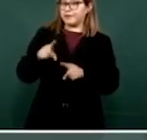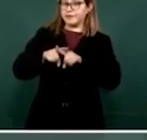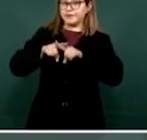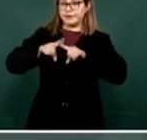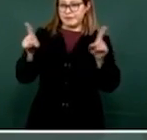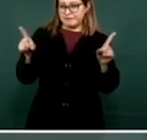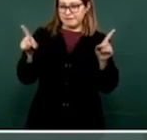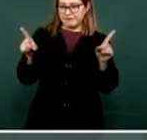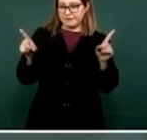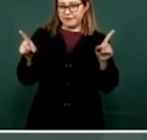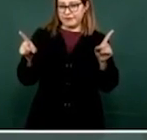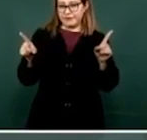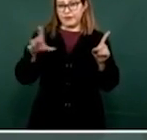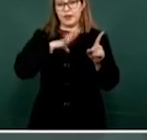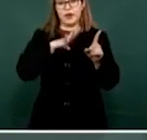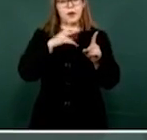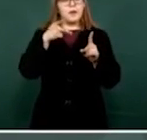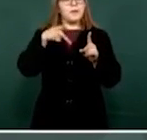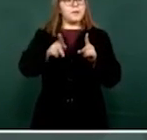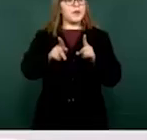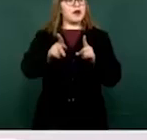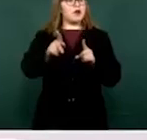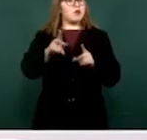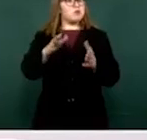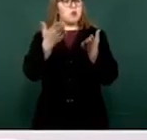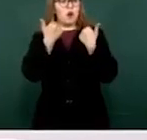diferencias, pero sin odios,